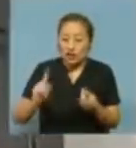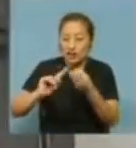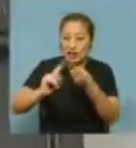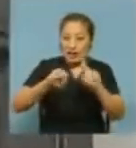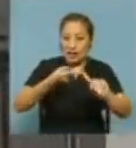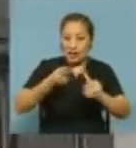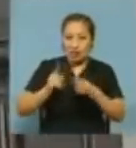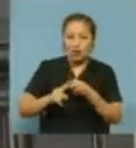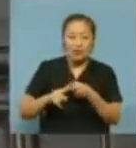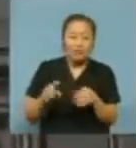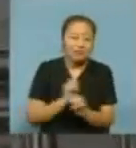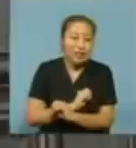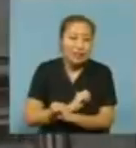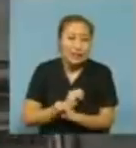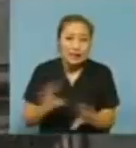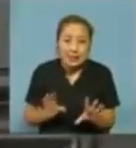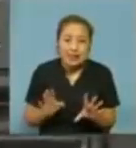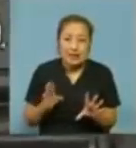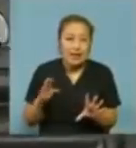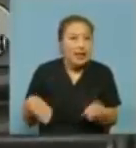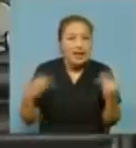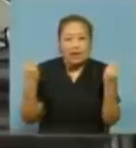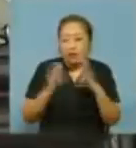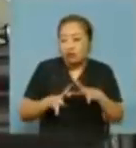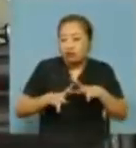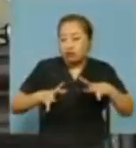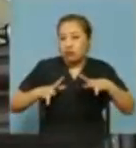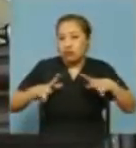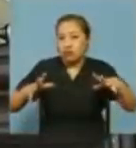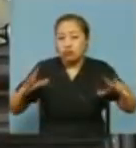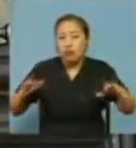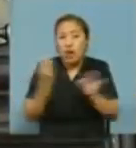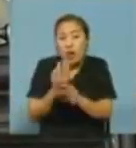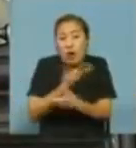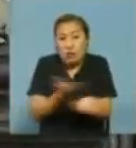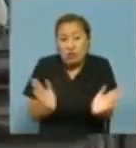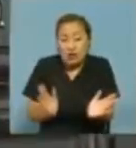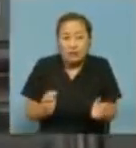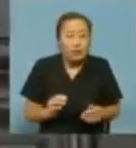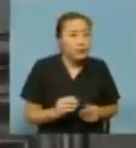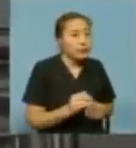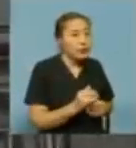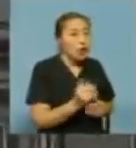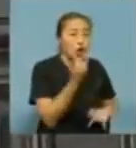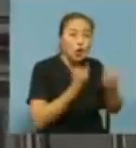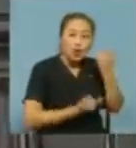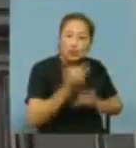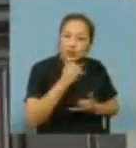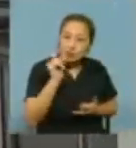relación a este desastre que está colapsando a la institución pública. Contanos un poco,